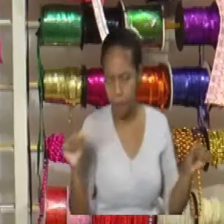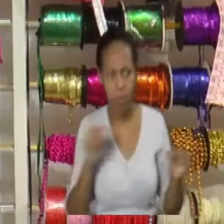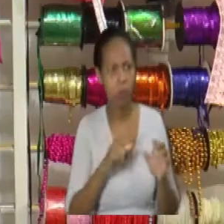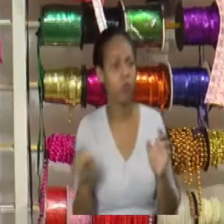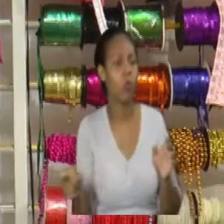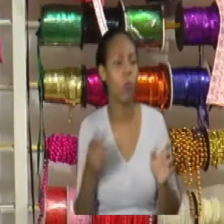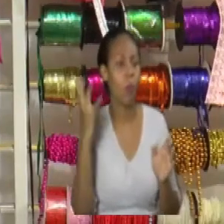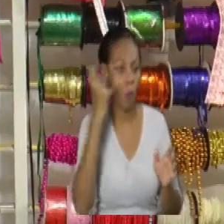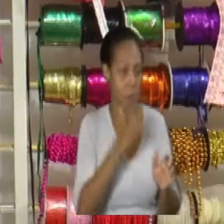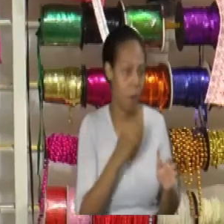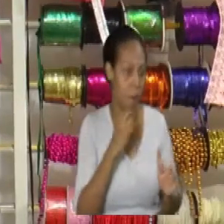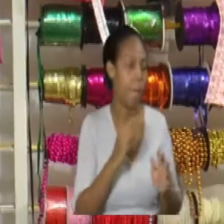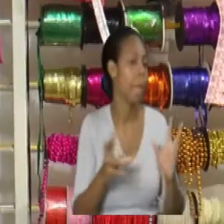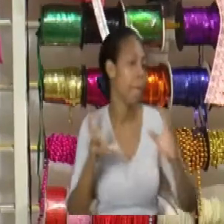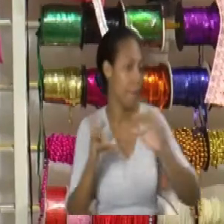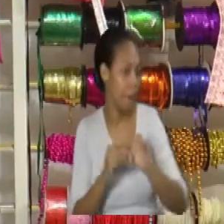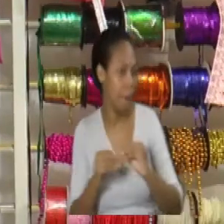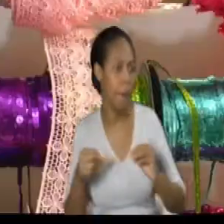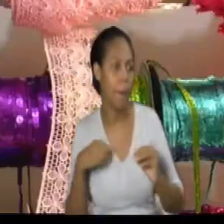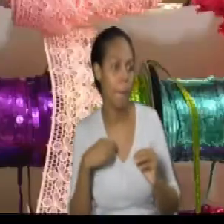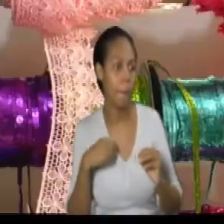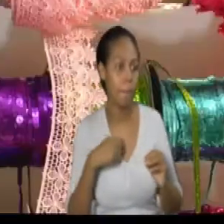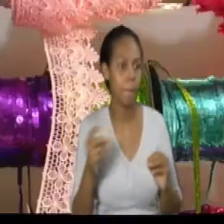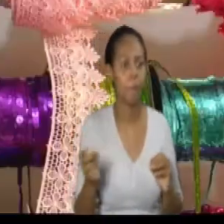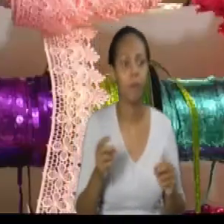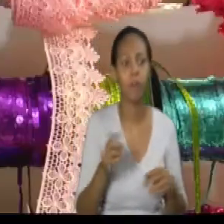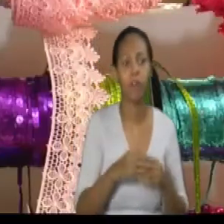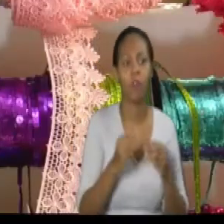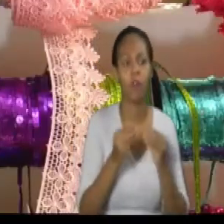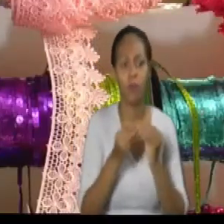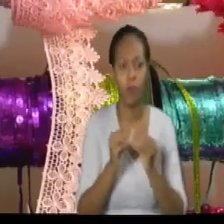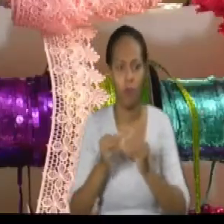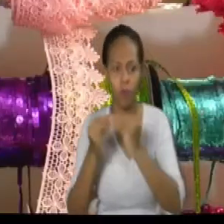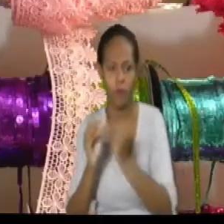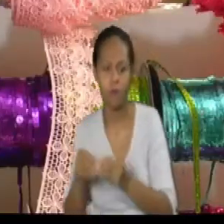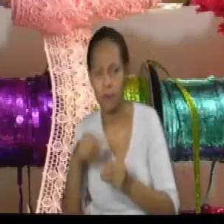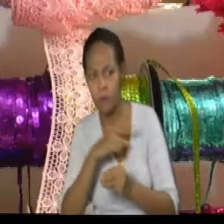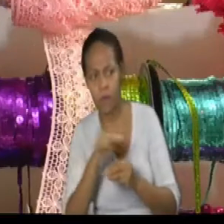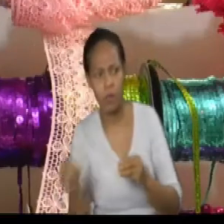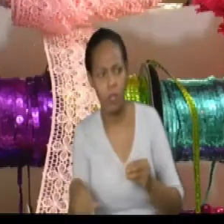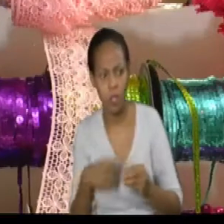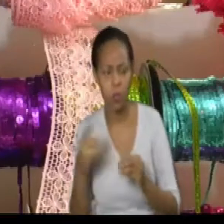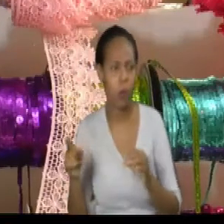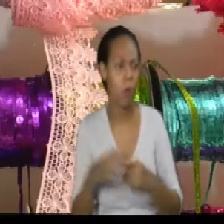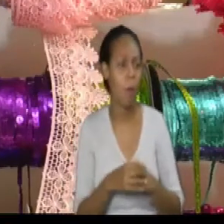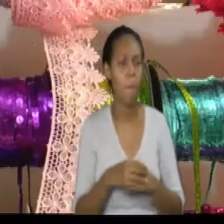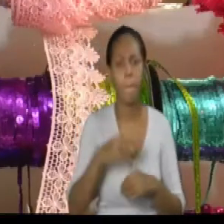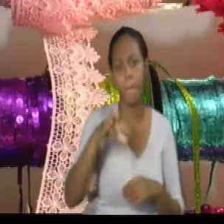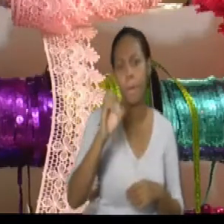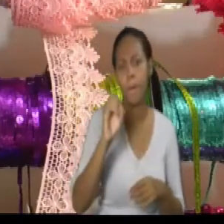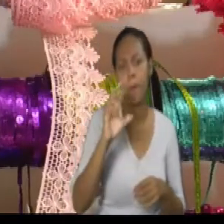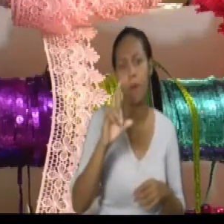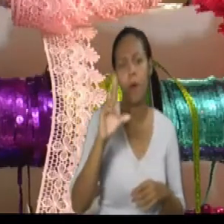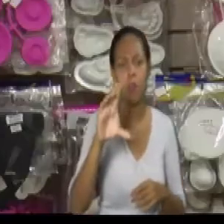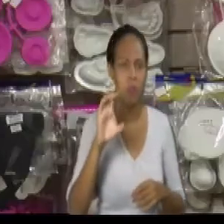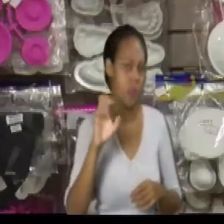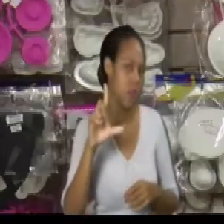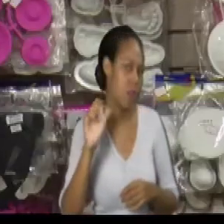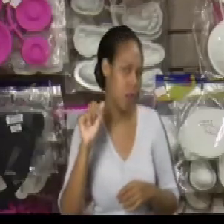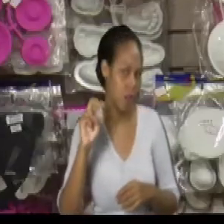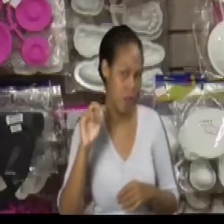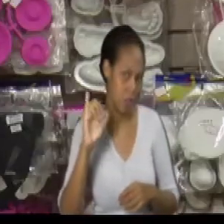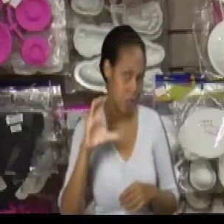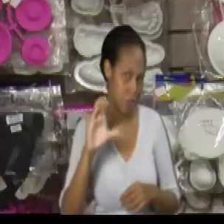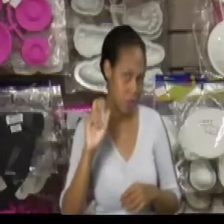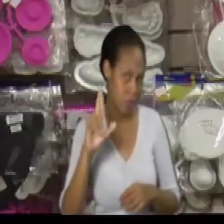pues manejamos todo lo que tiene que ver con termoformas, cortadores para cualquier tipo de masa, porcelanicrón, fondant. También podemos encontrar